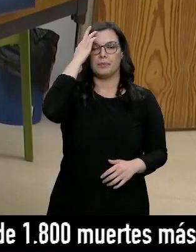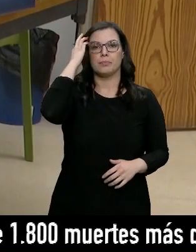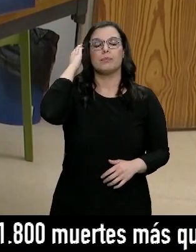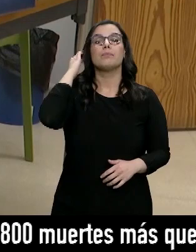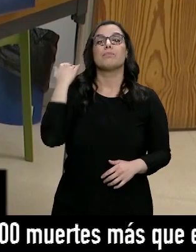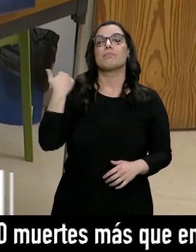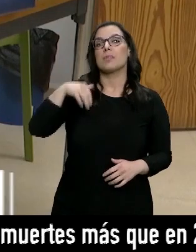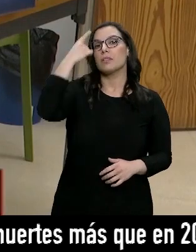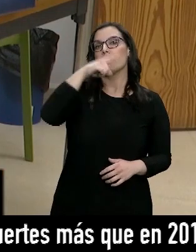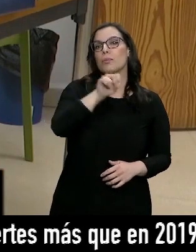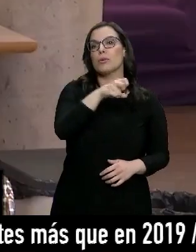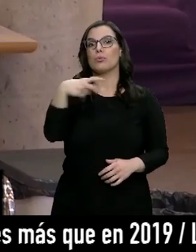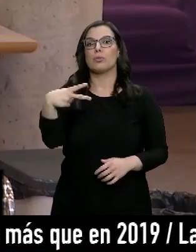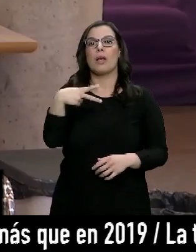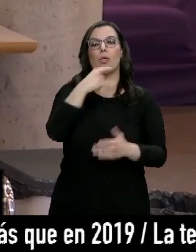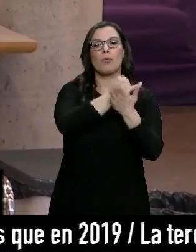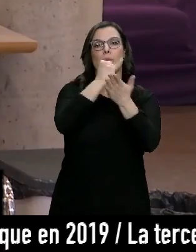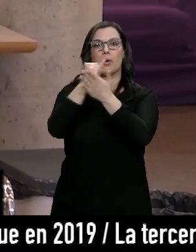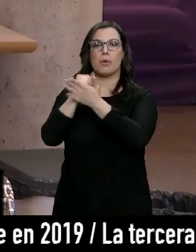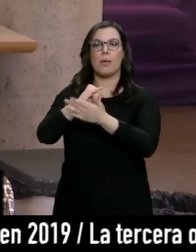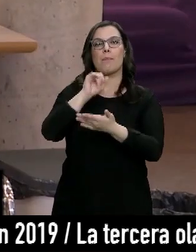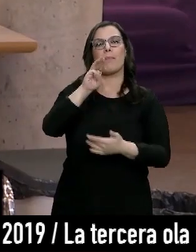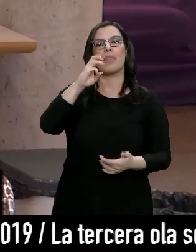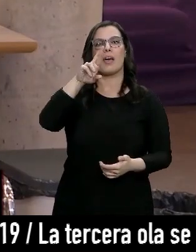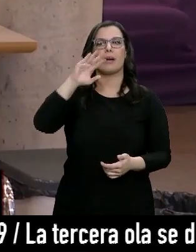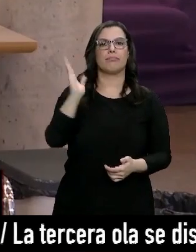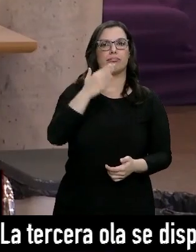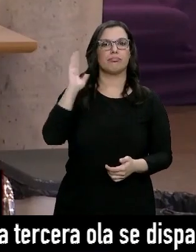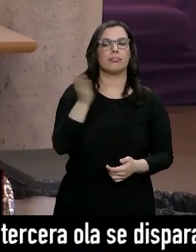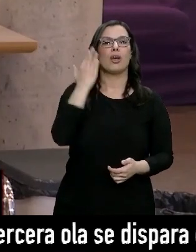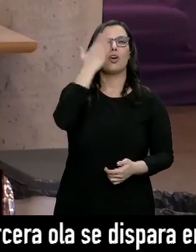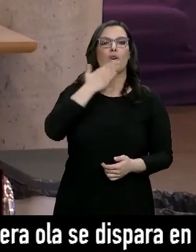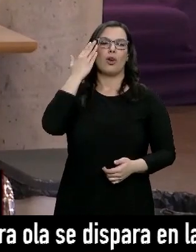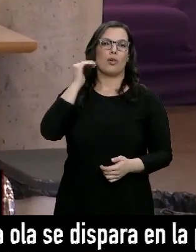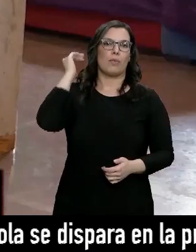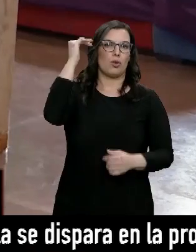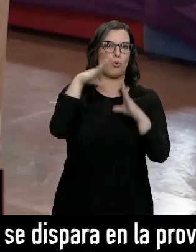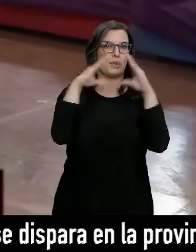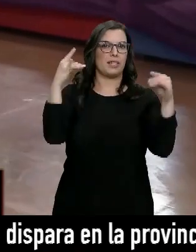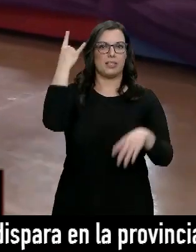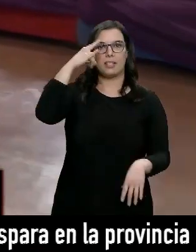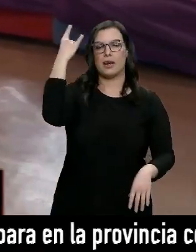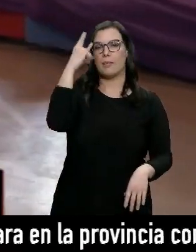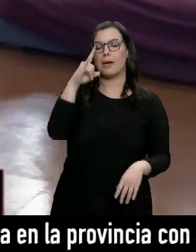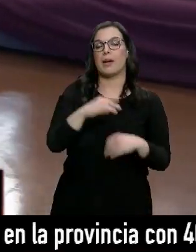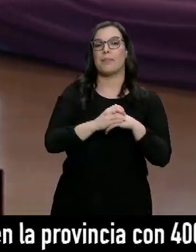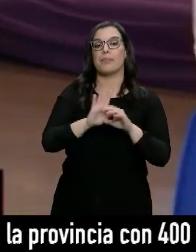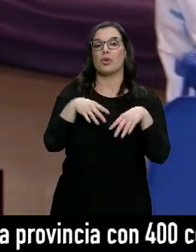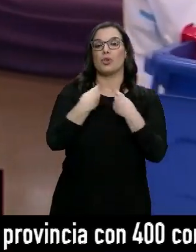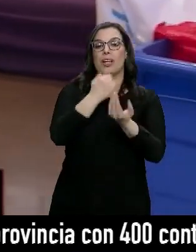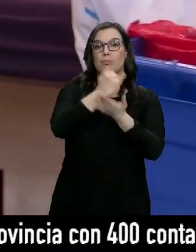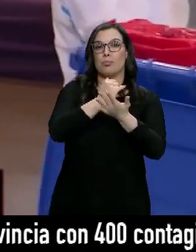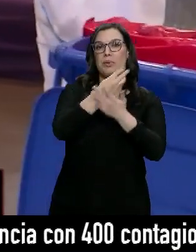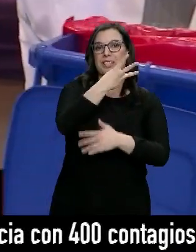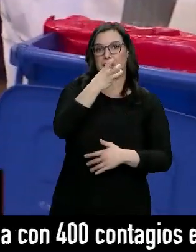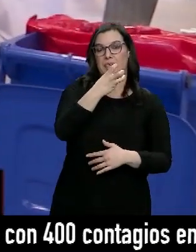Ya conocemos el resultado de los cribados por PCR que se han hecho en los colegios mayores de la Universidad de Salamanca. En 300 pruebas